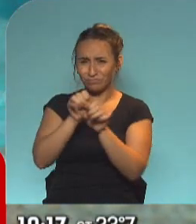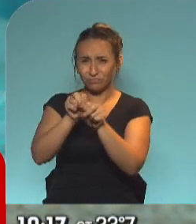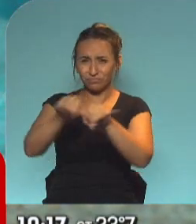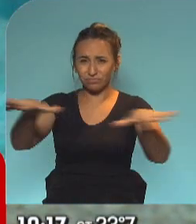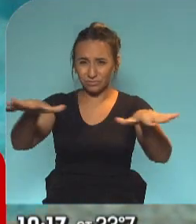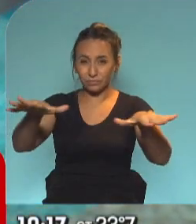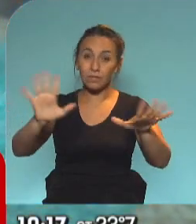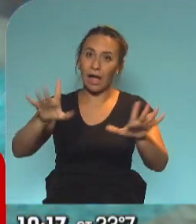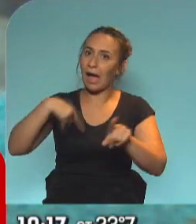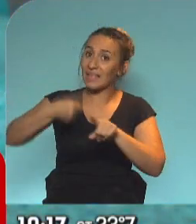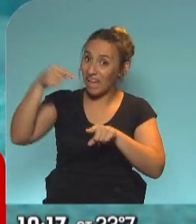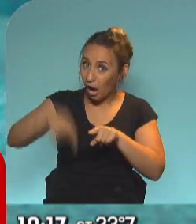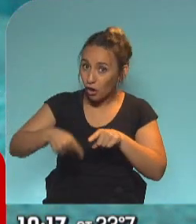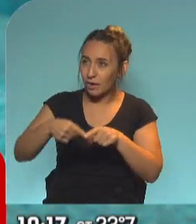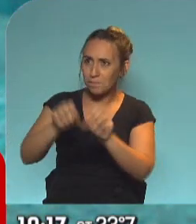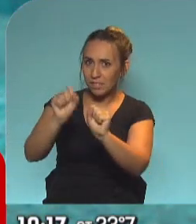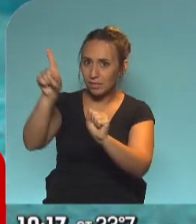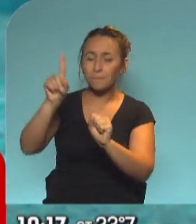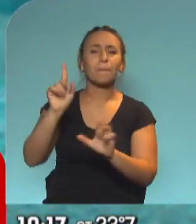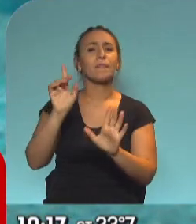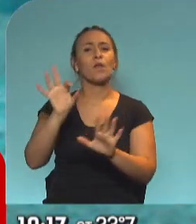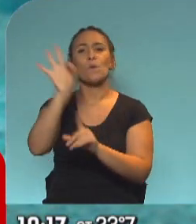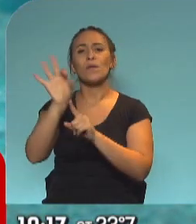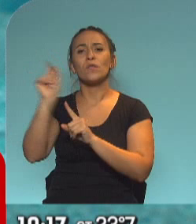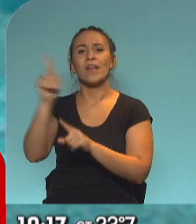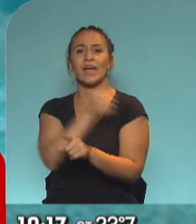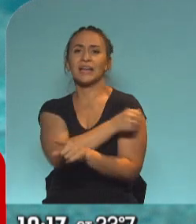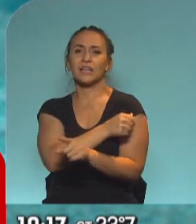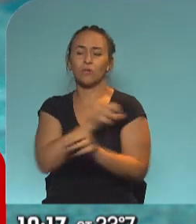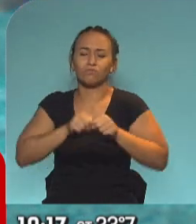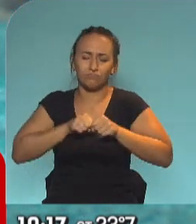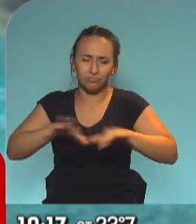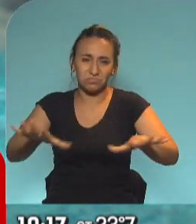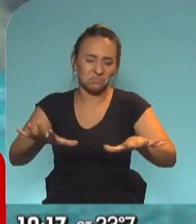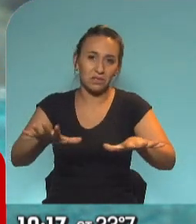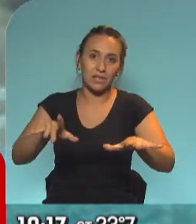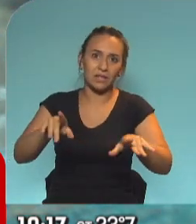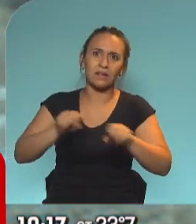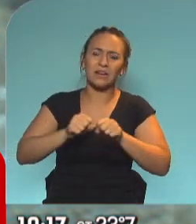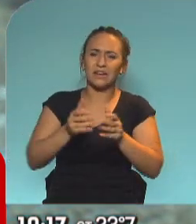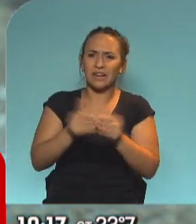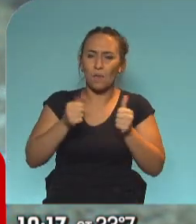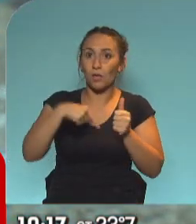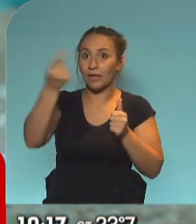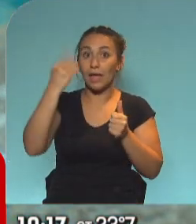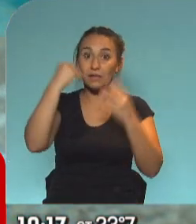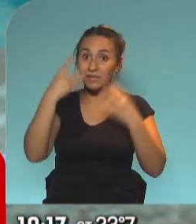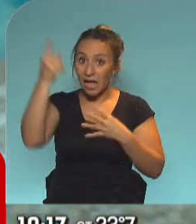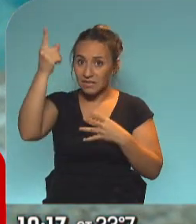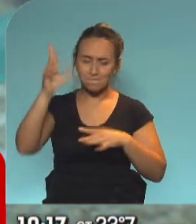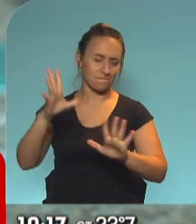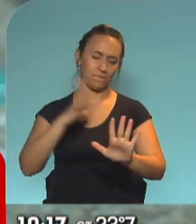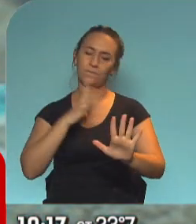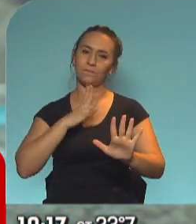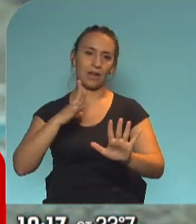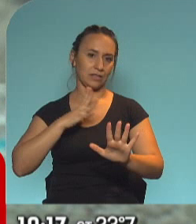La de ahora detectada. ¿La de Río de Janeiro no circula tan rápido como la británica? Le digo, hasta ahora no están hechos estudios con